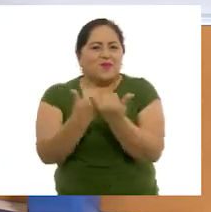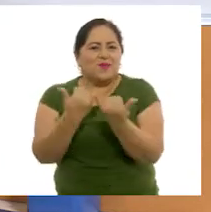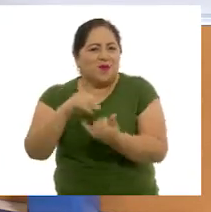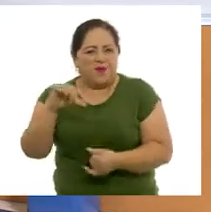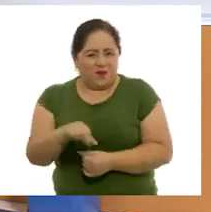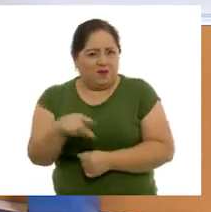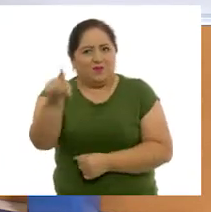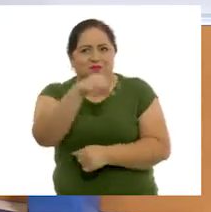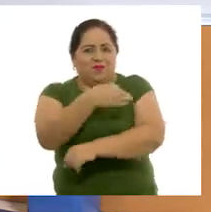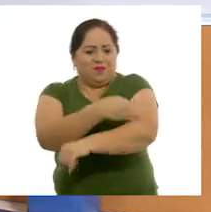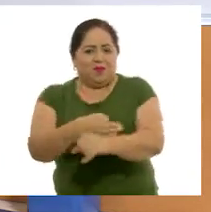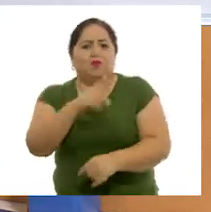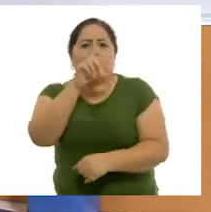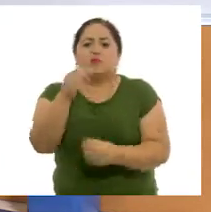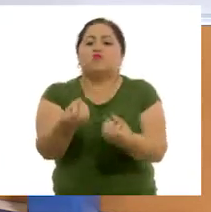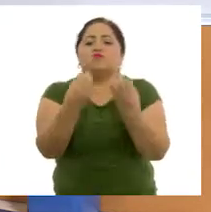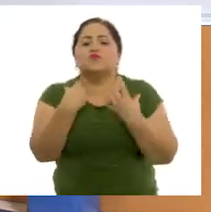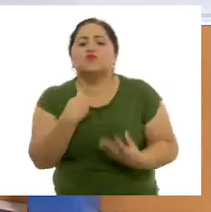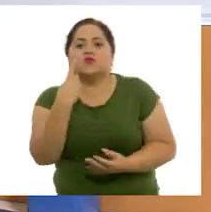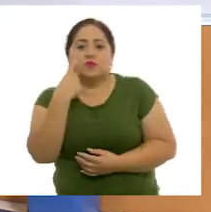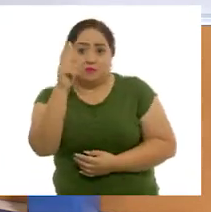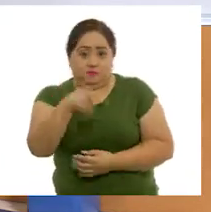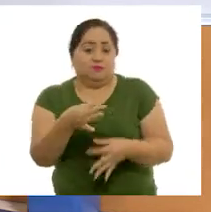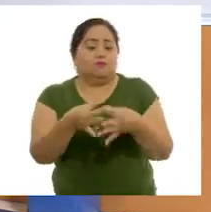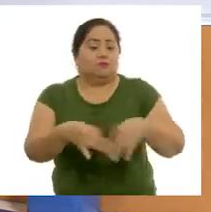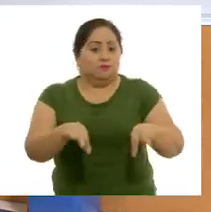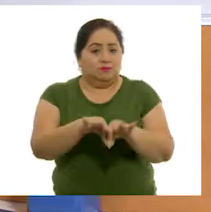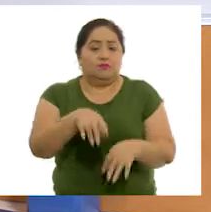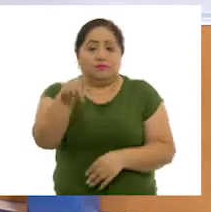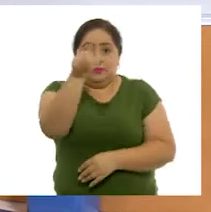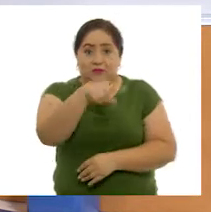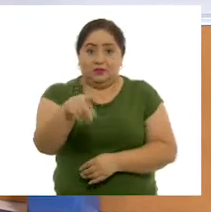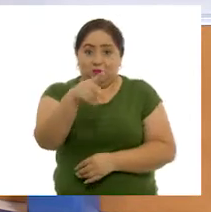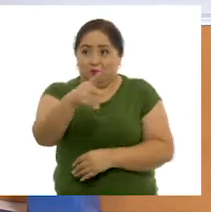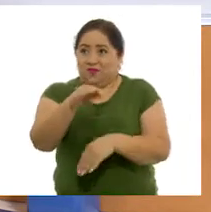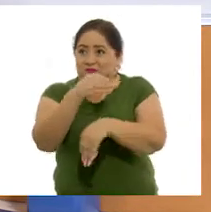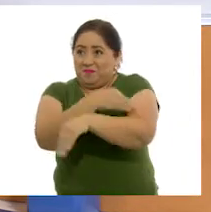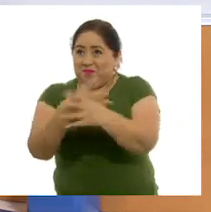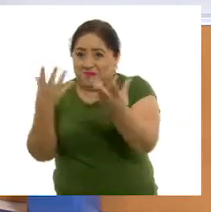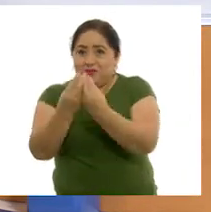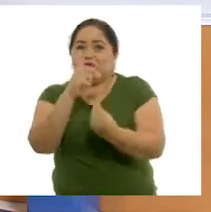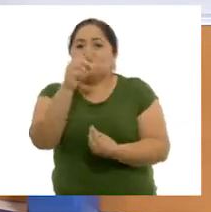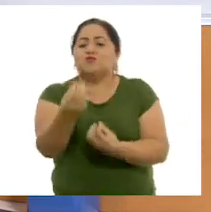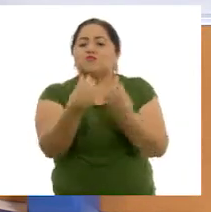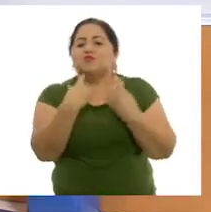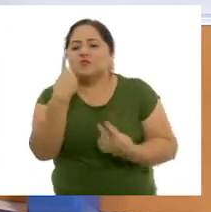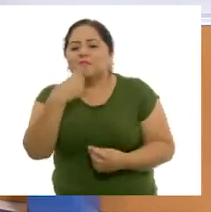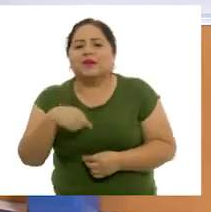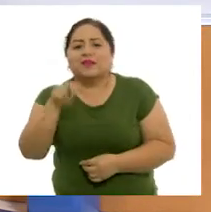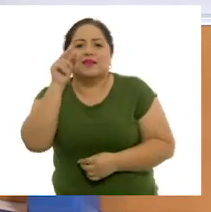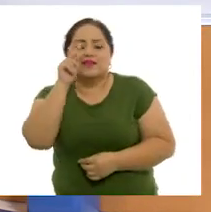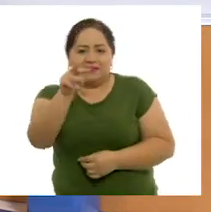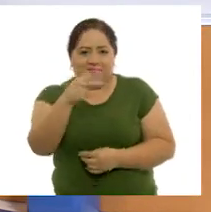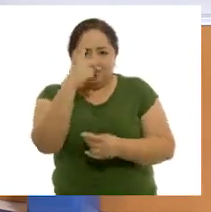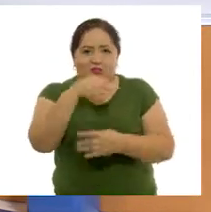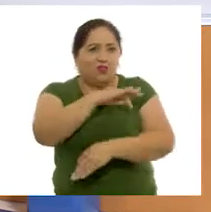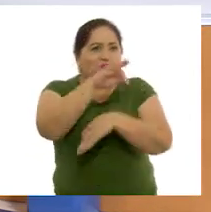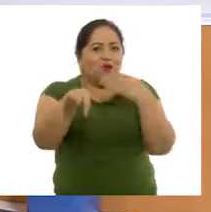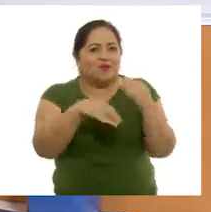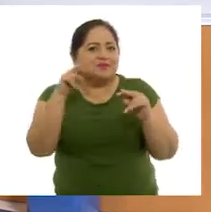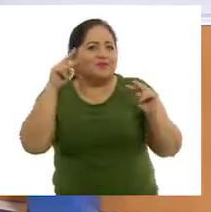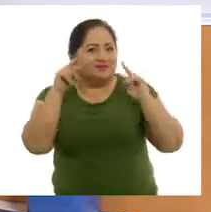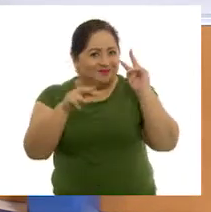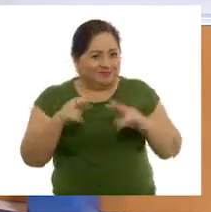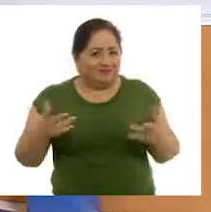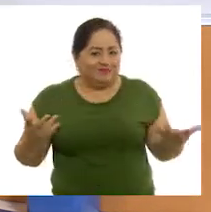el día de hoy. Y compártela con nosotros. Eso es muy importante, que si tú llegas a hacer tu secuencia, nos la compartas para que la podamos compartir con todos los